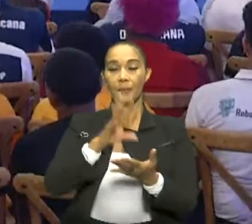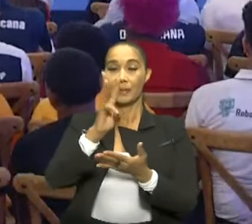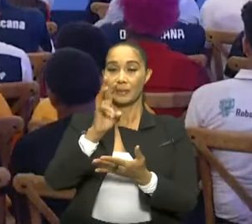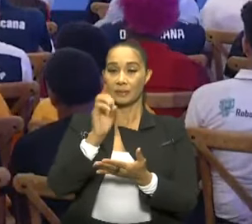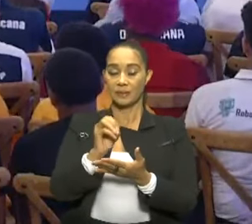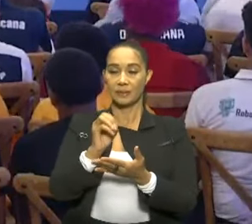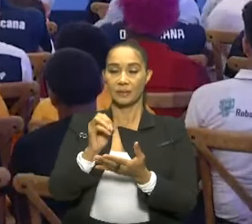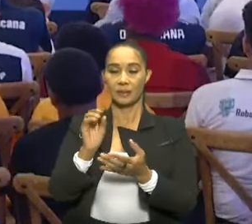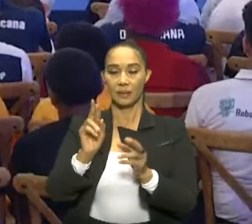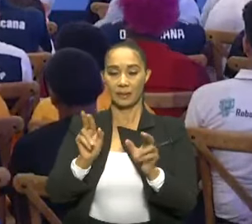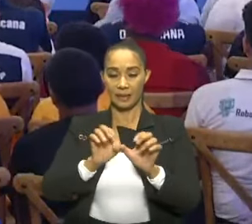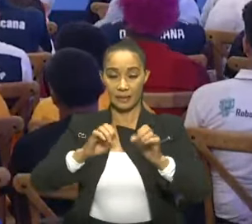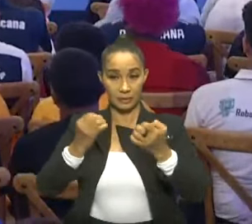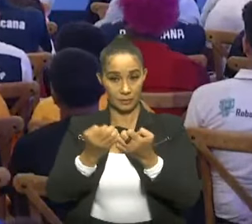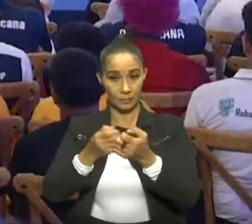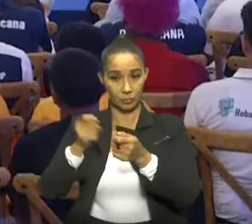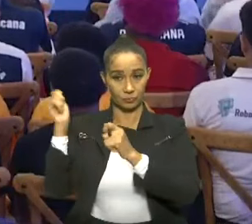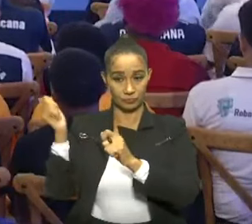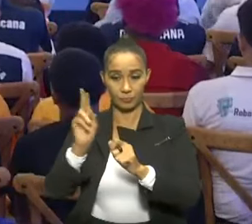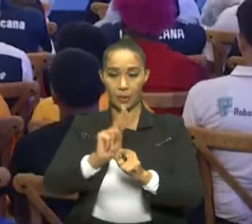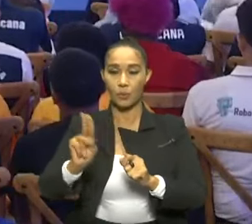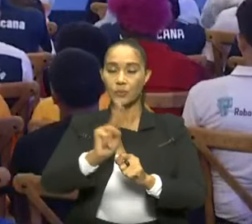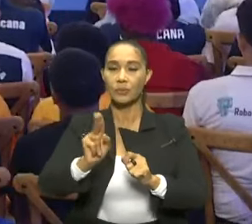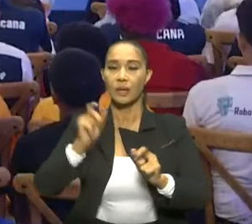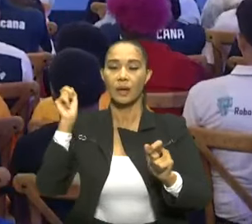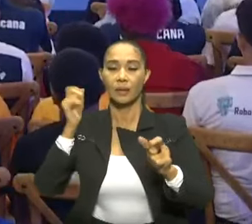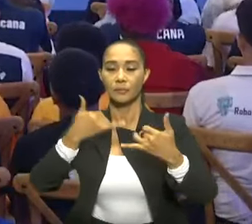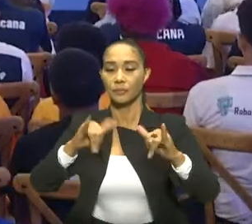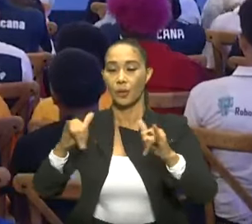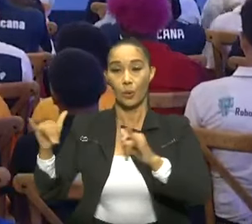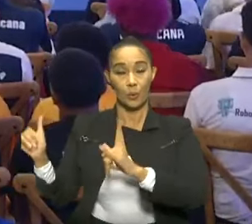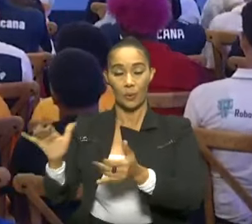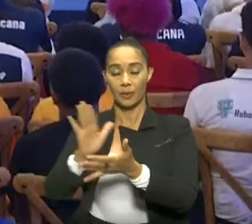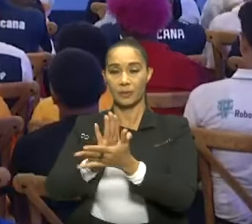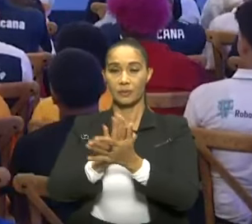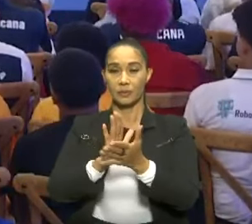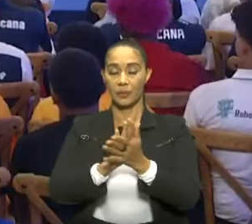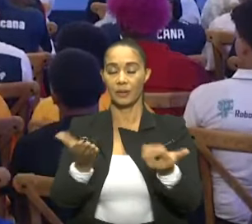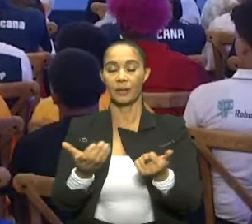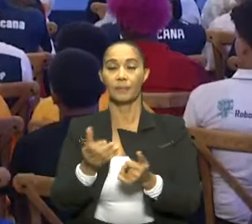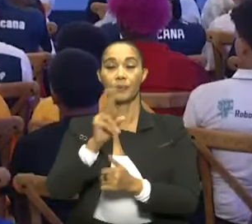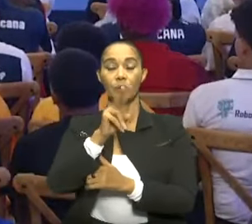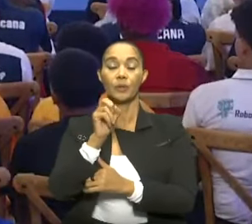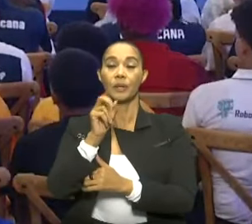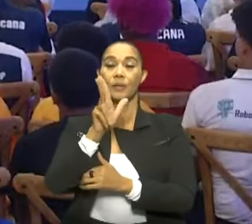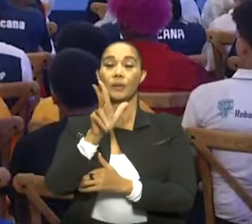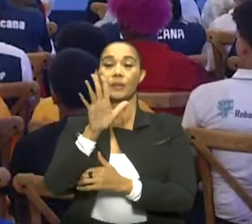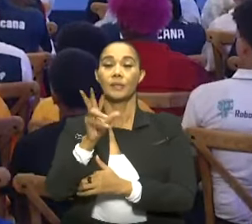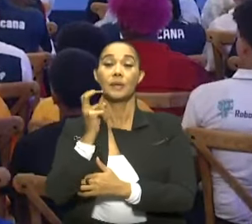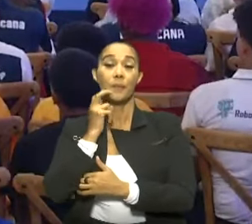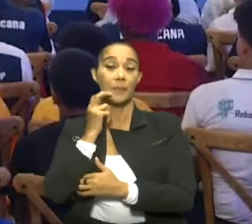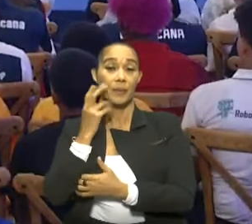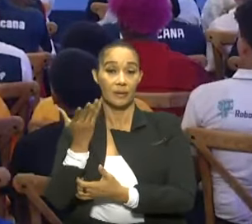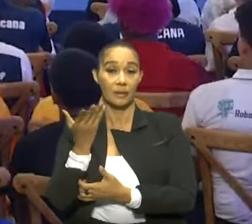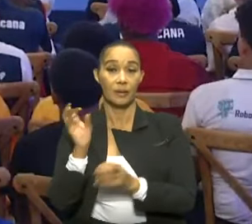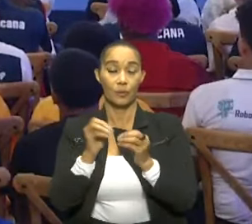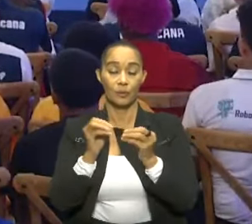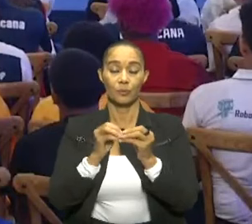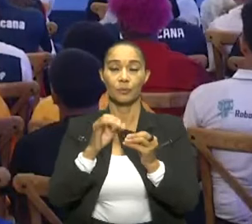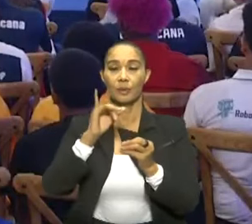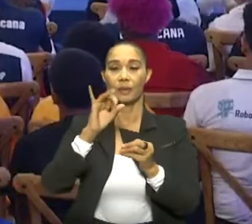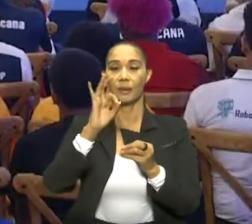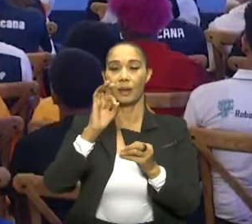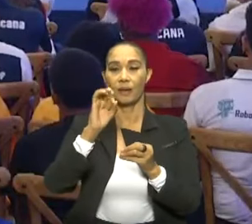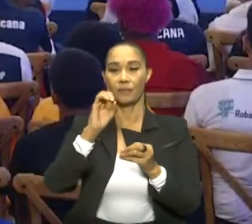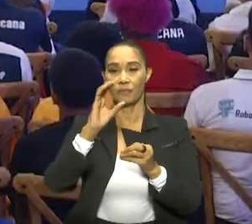utilerías deportivas a los muchachos de las escuelas y liceos, 235 becas conjunto al